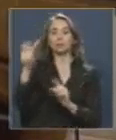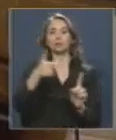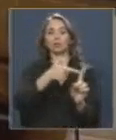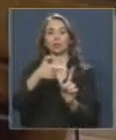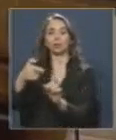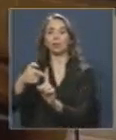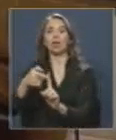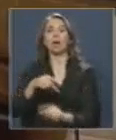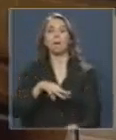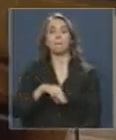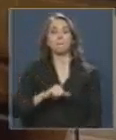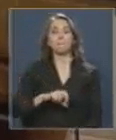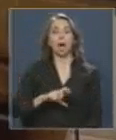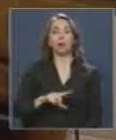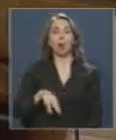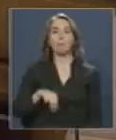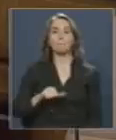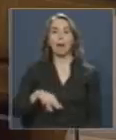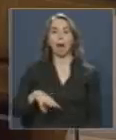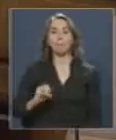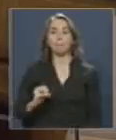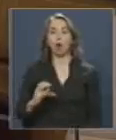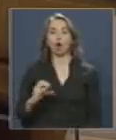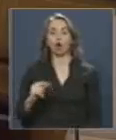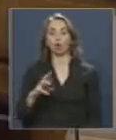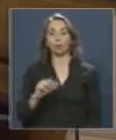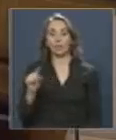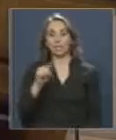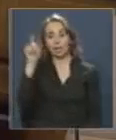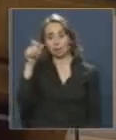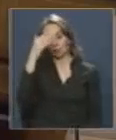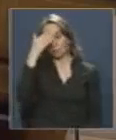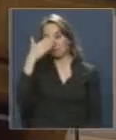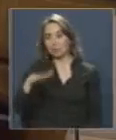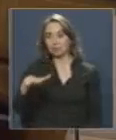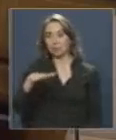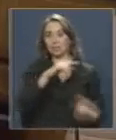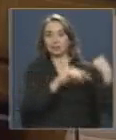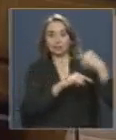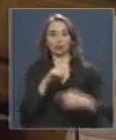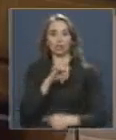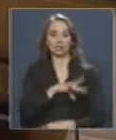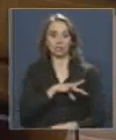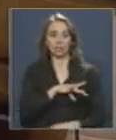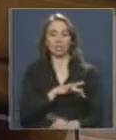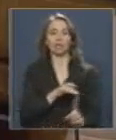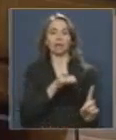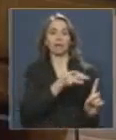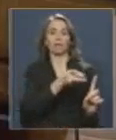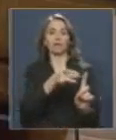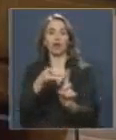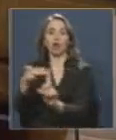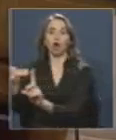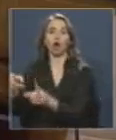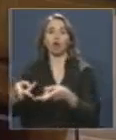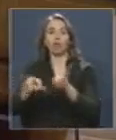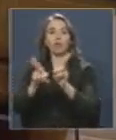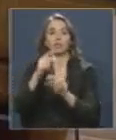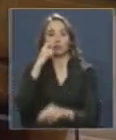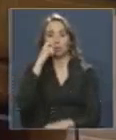Manuel Mamo Contreras, uno de los personajes más siniestros en la historia de Chile en materia de violación a los derechos